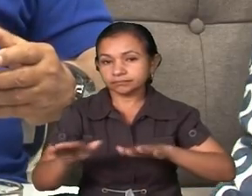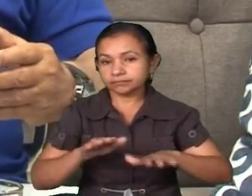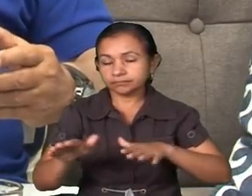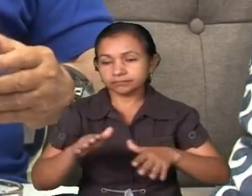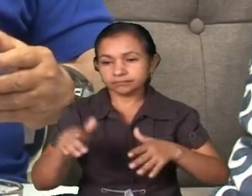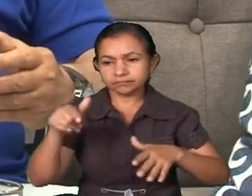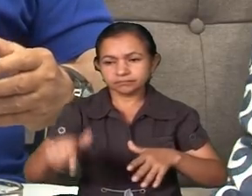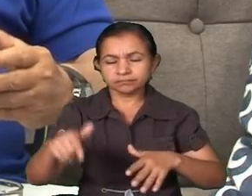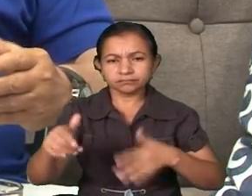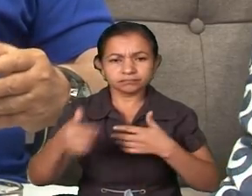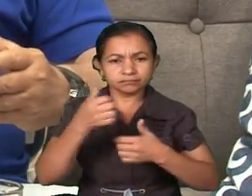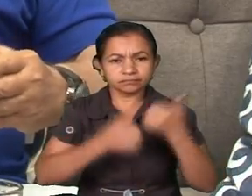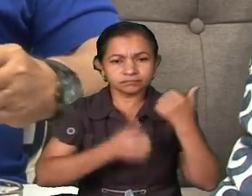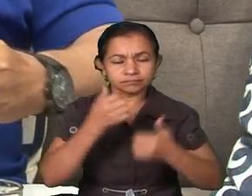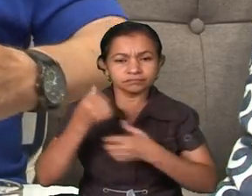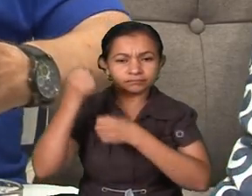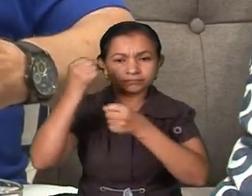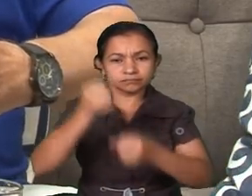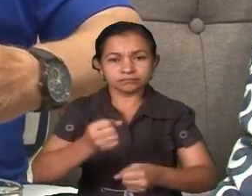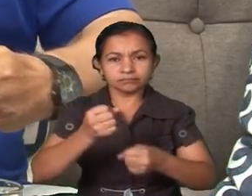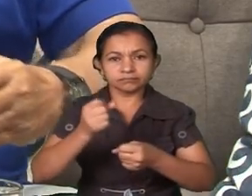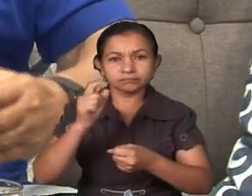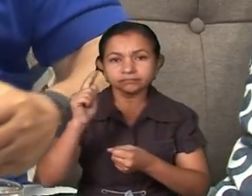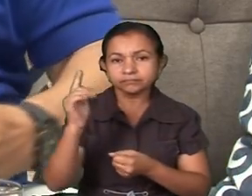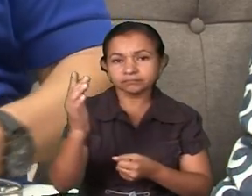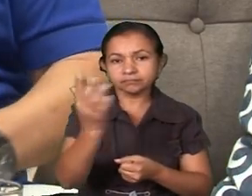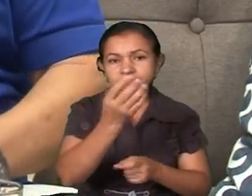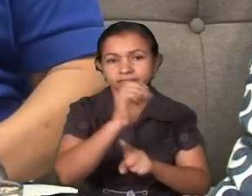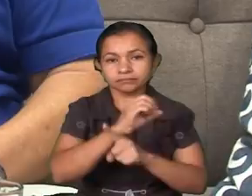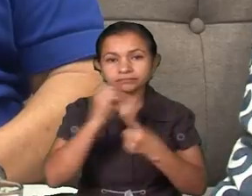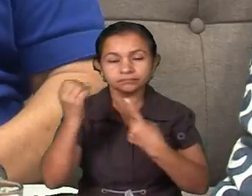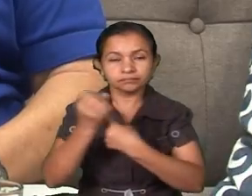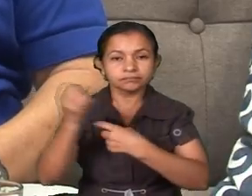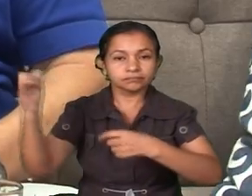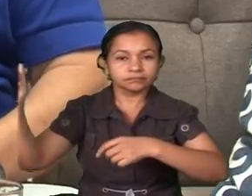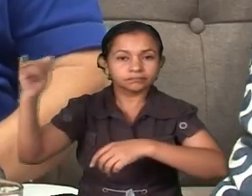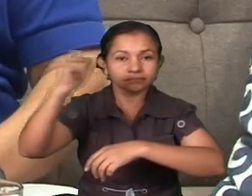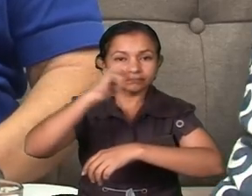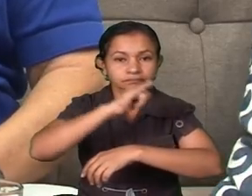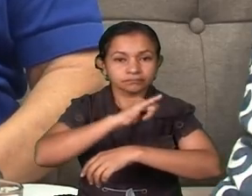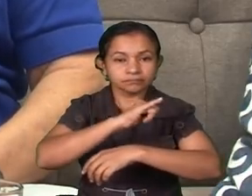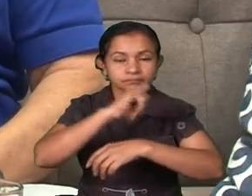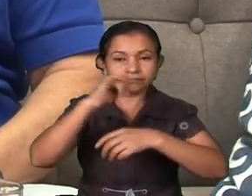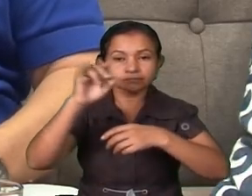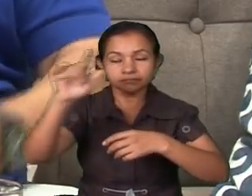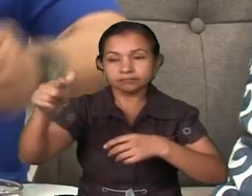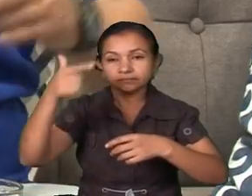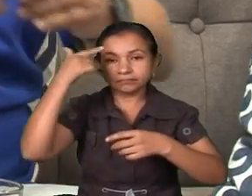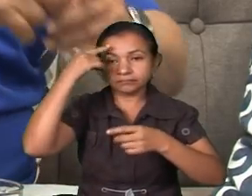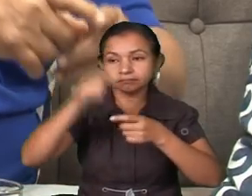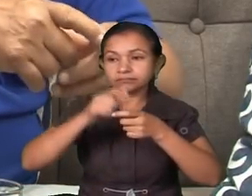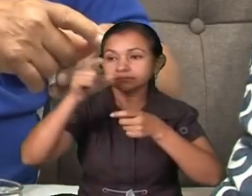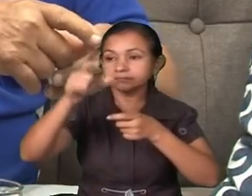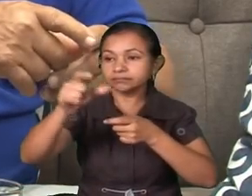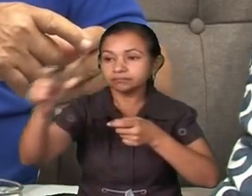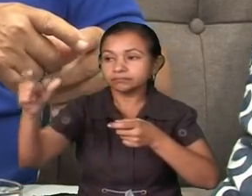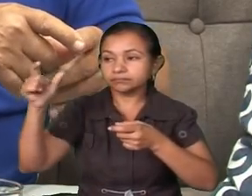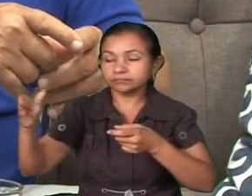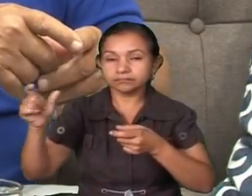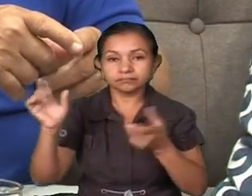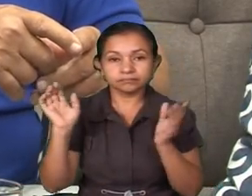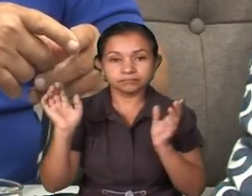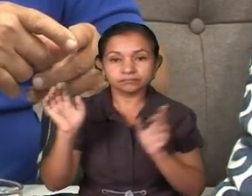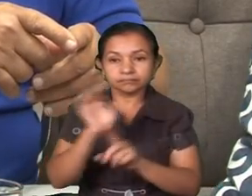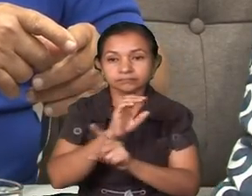dictadura, que aquí han venido todos estos organismos internacionales, invitados por el gobierno, que han fallado estos